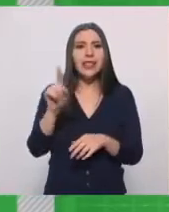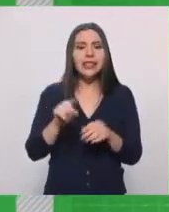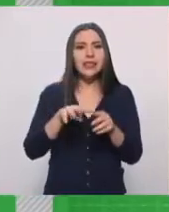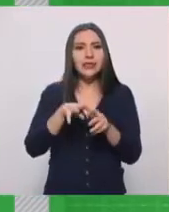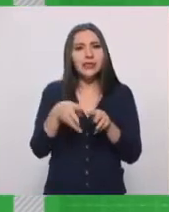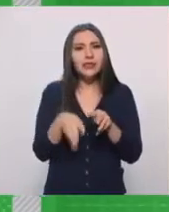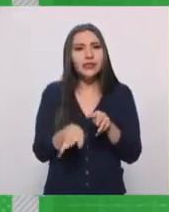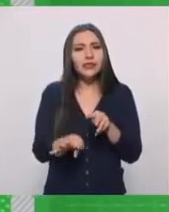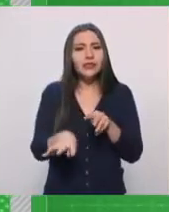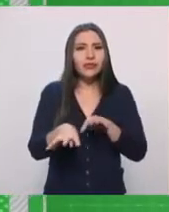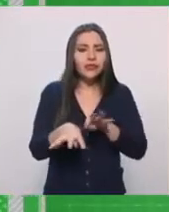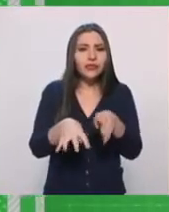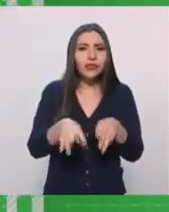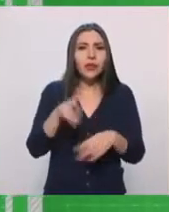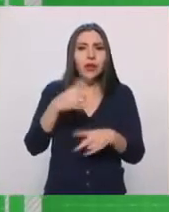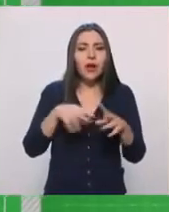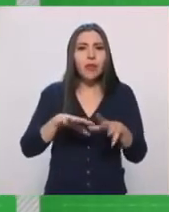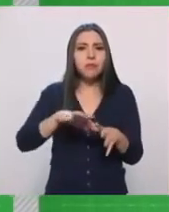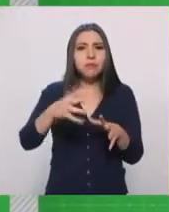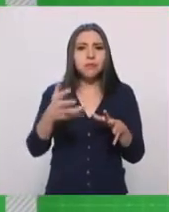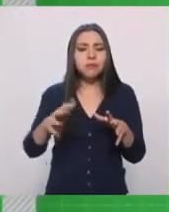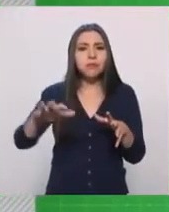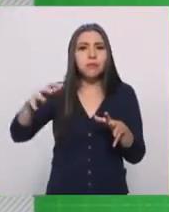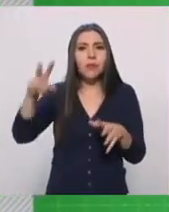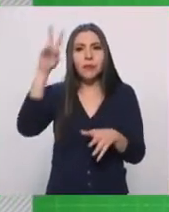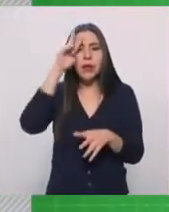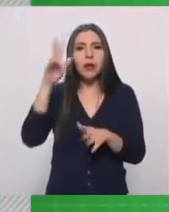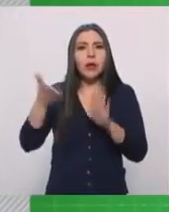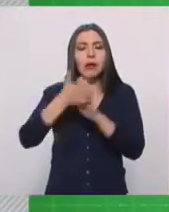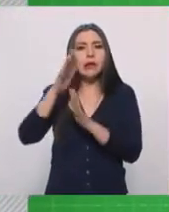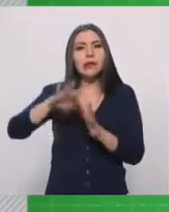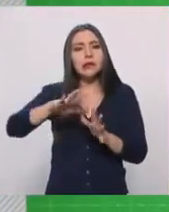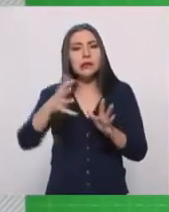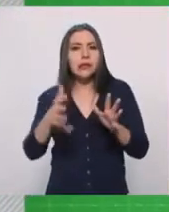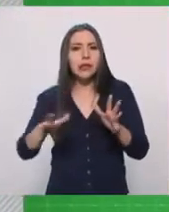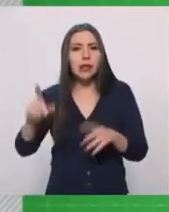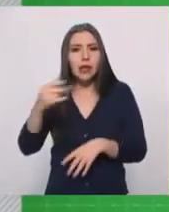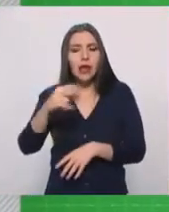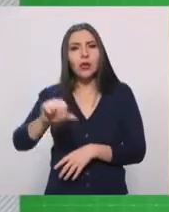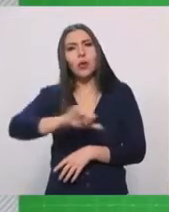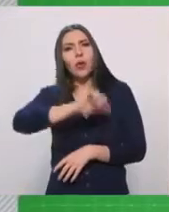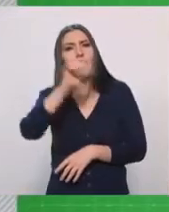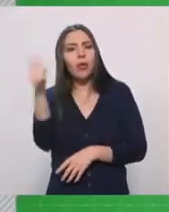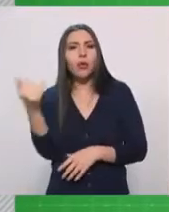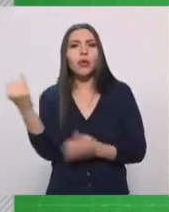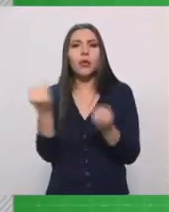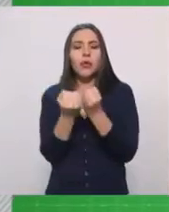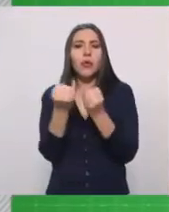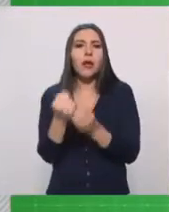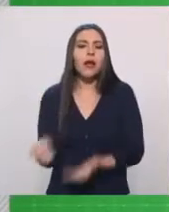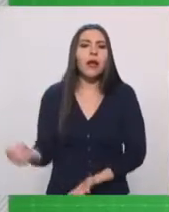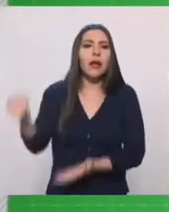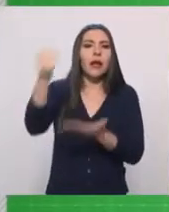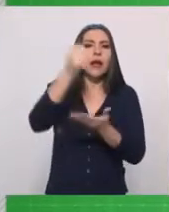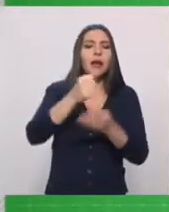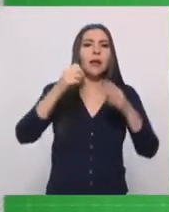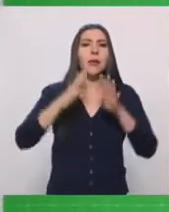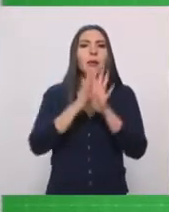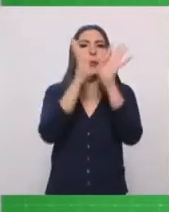también la palmera, estas palmeras hermosas que podemos ver en Camellones, que también fue una especie introducida a esta